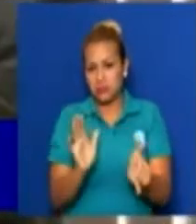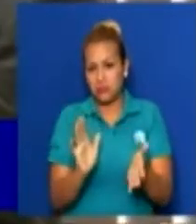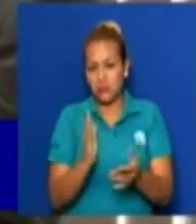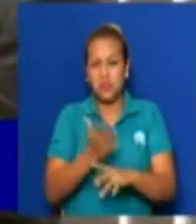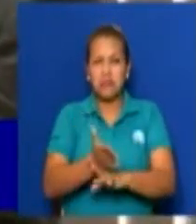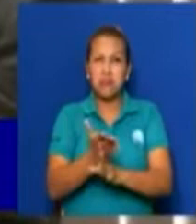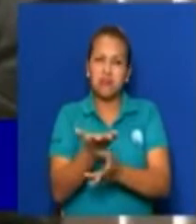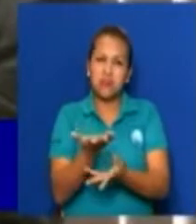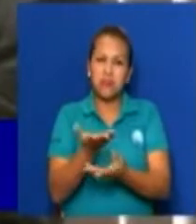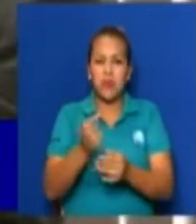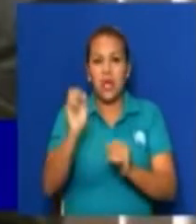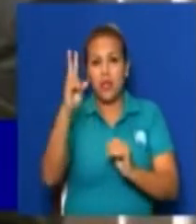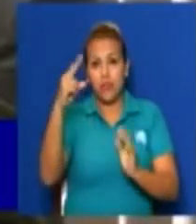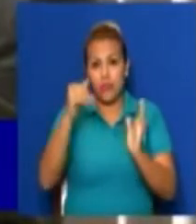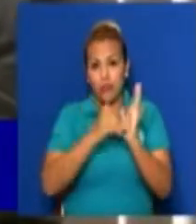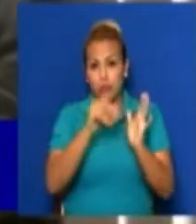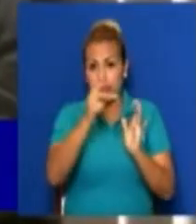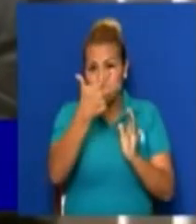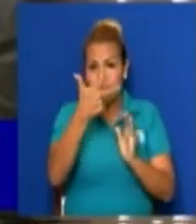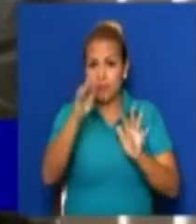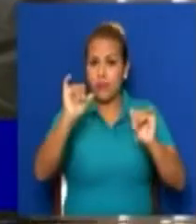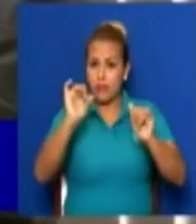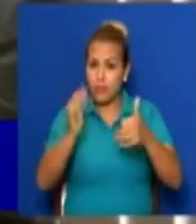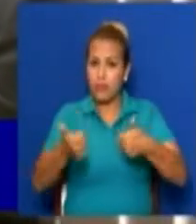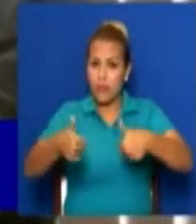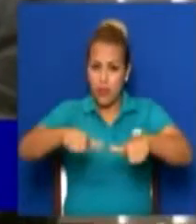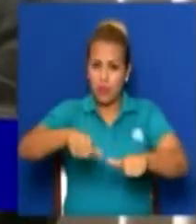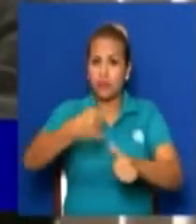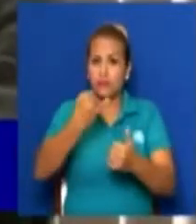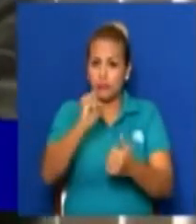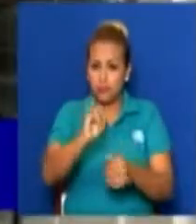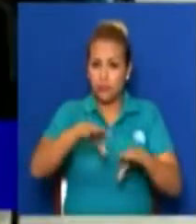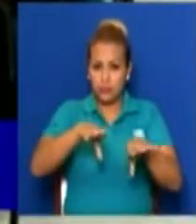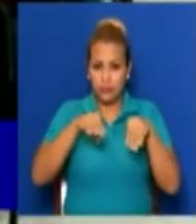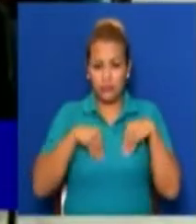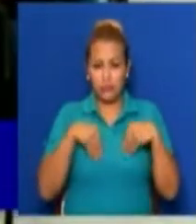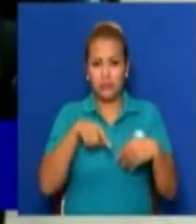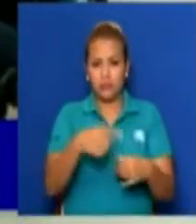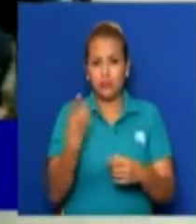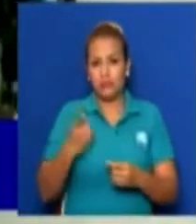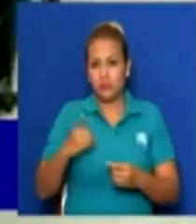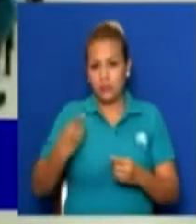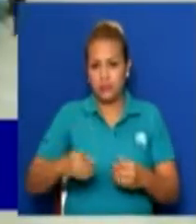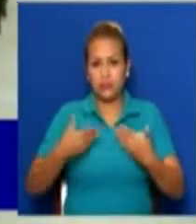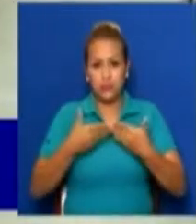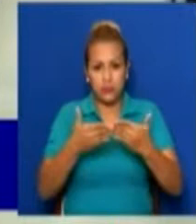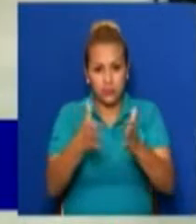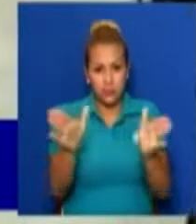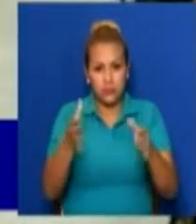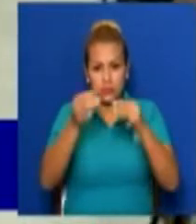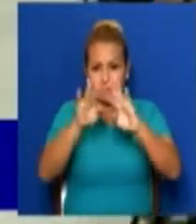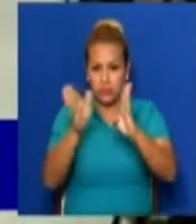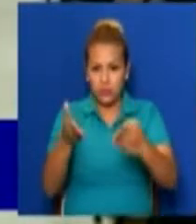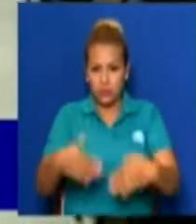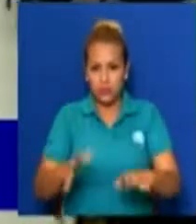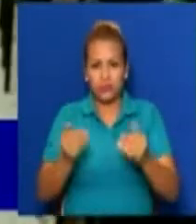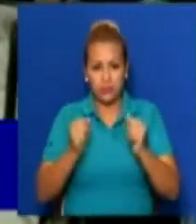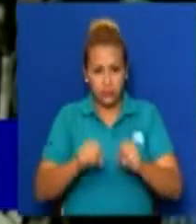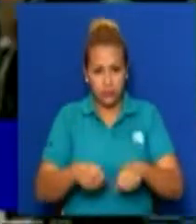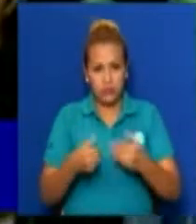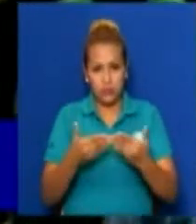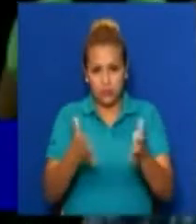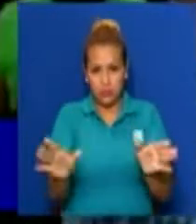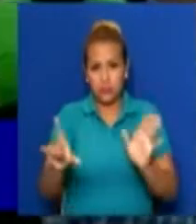año 2008 aprobamos la Ley de Igualdad de Derechos y Oportunidades de las Mujeres. Esa